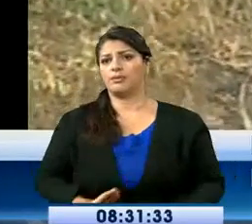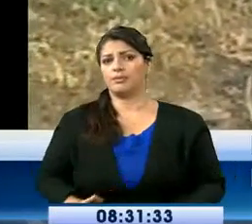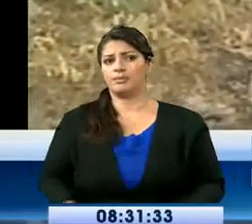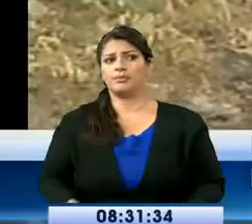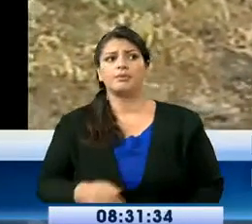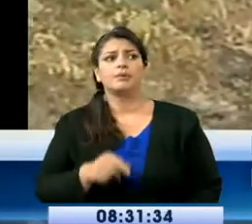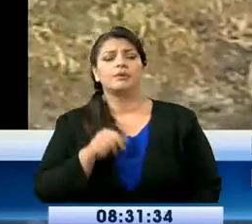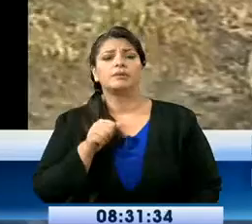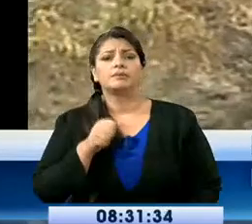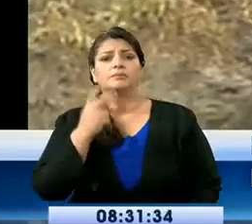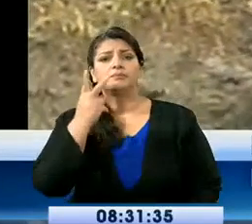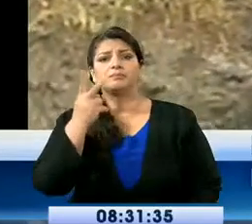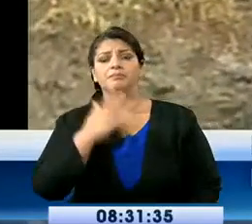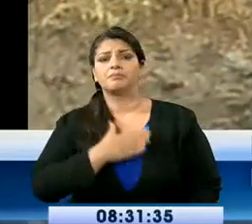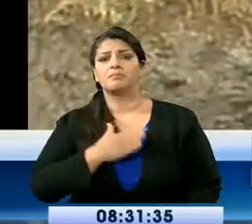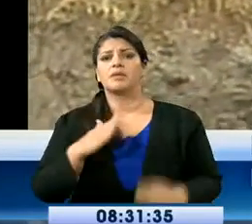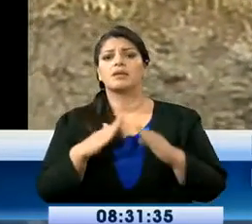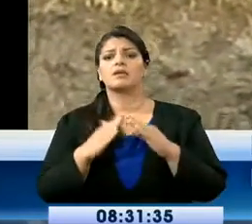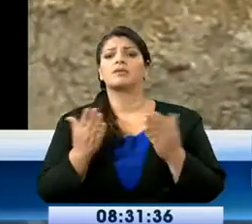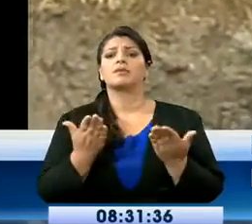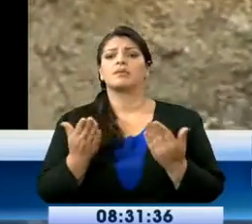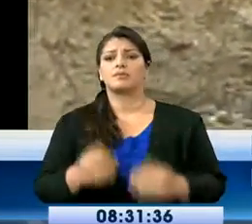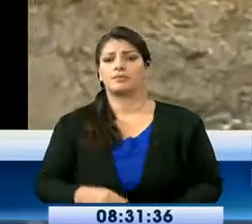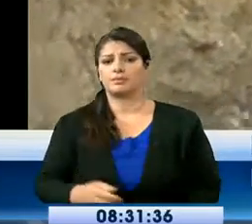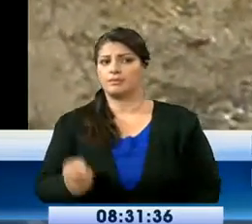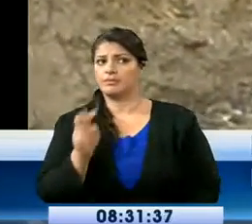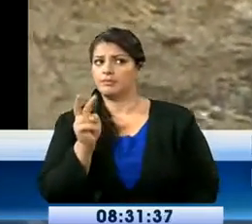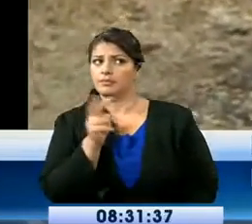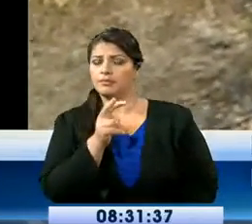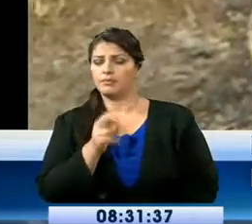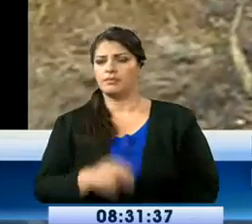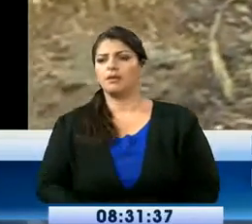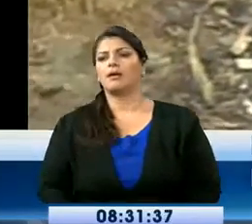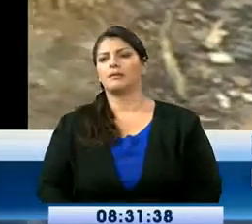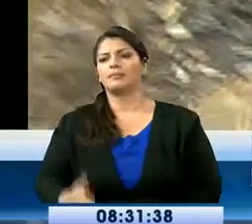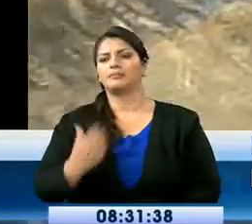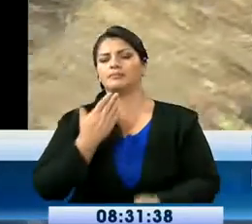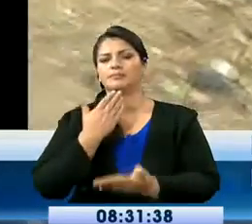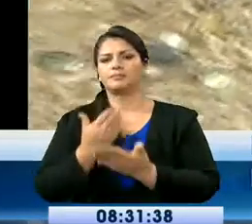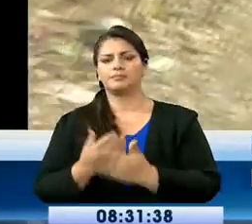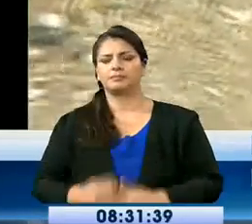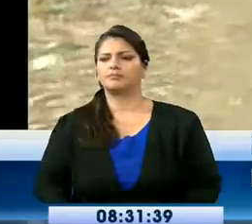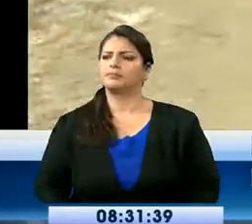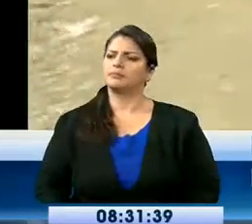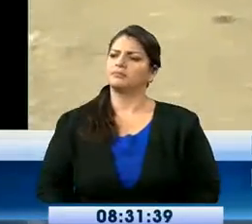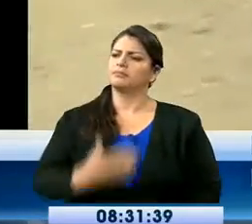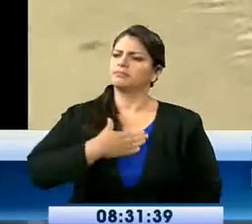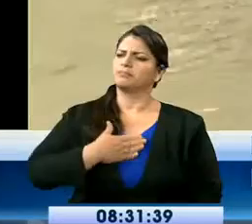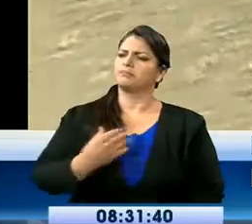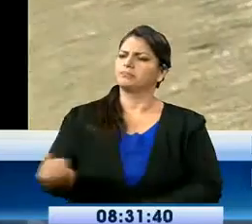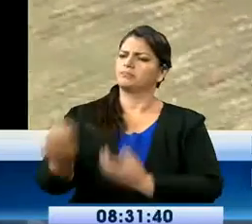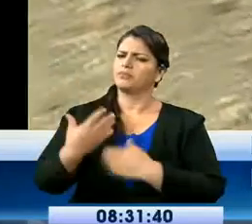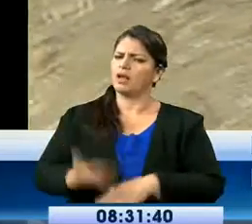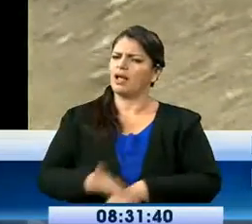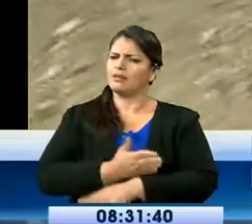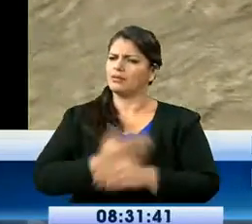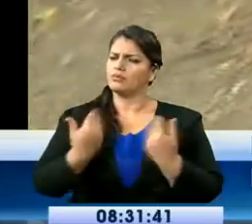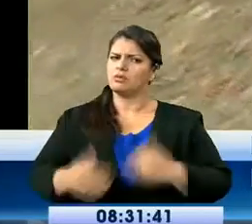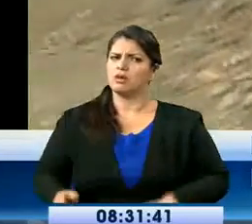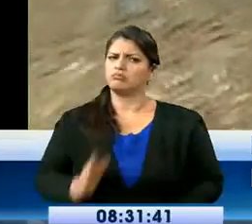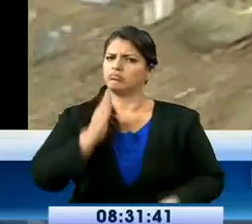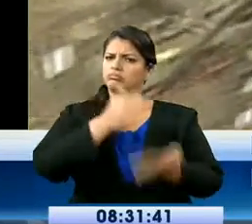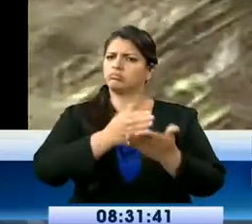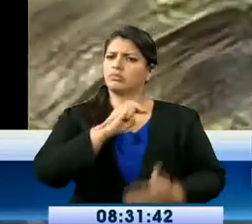Aquí está... Gracias. Señor, pero cuénteme un poquito, aquí ustedes qué gestiones han hecho, han hablado con el municipio. Aquí nosotros, mire, hemos